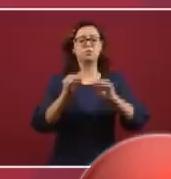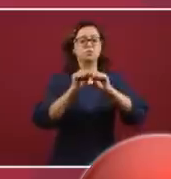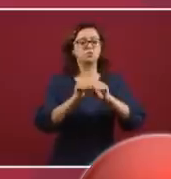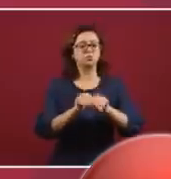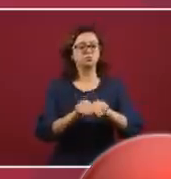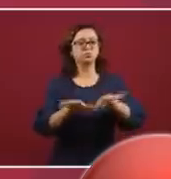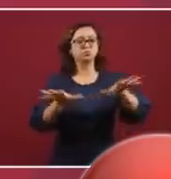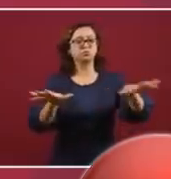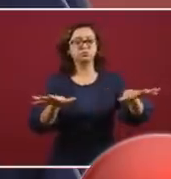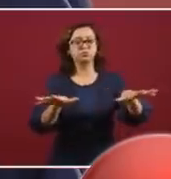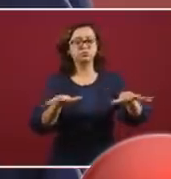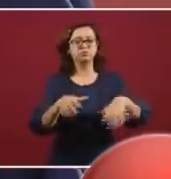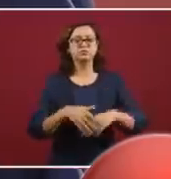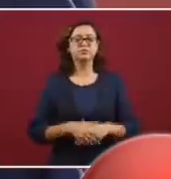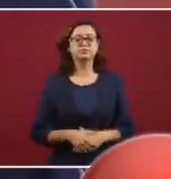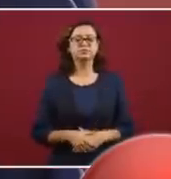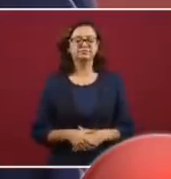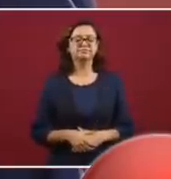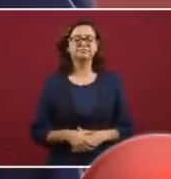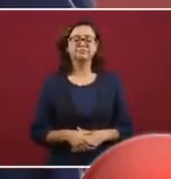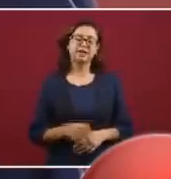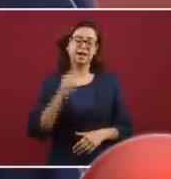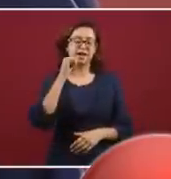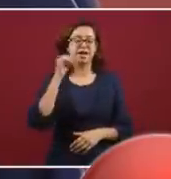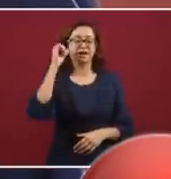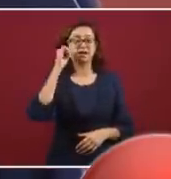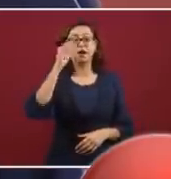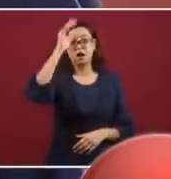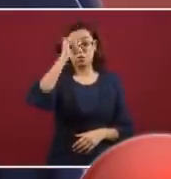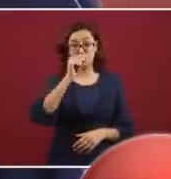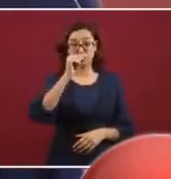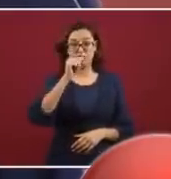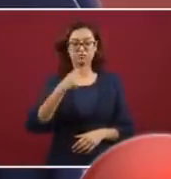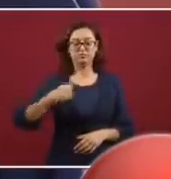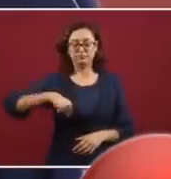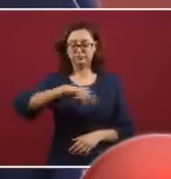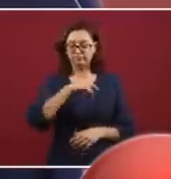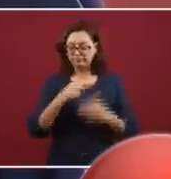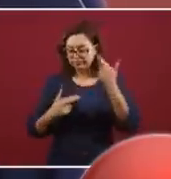Quedamos en que íbamos a revisar